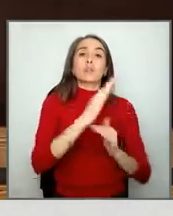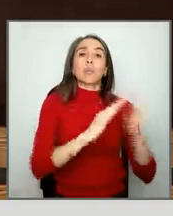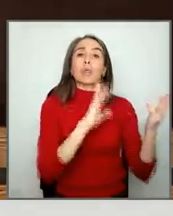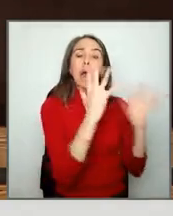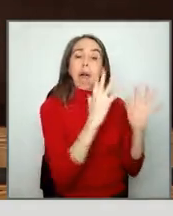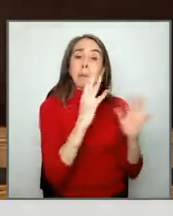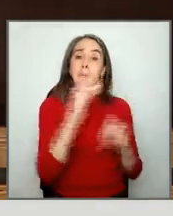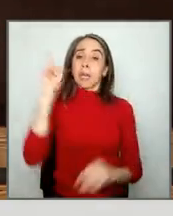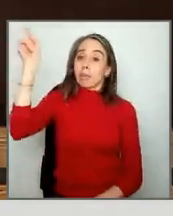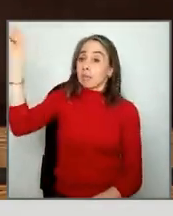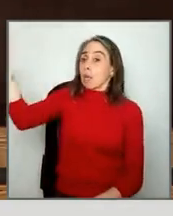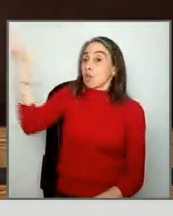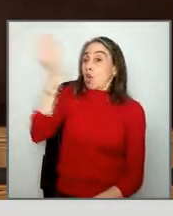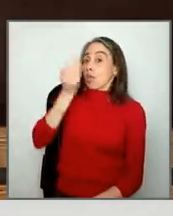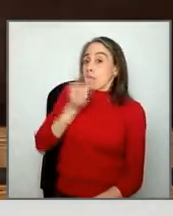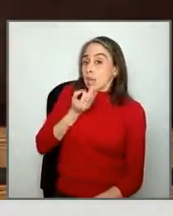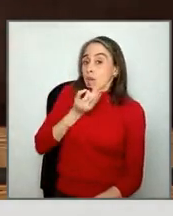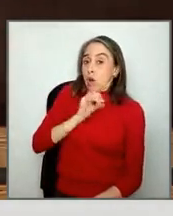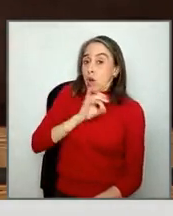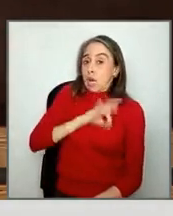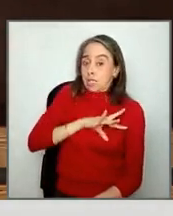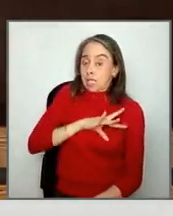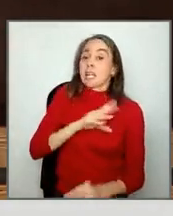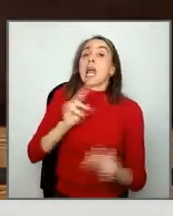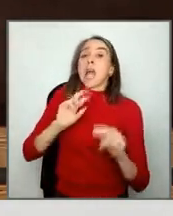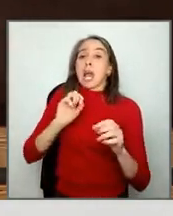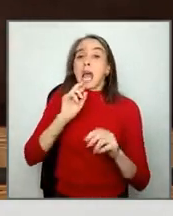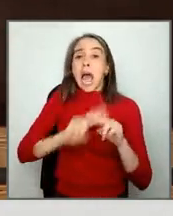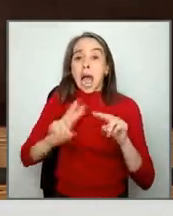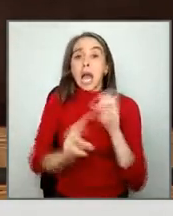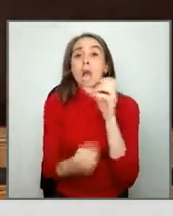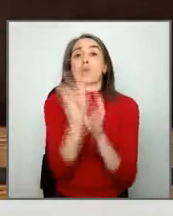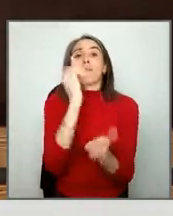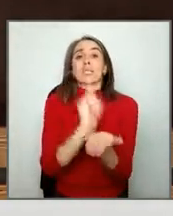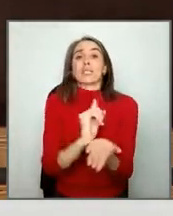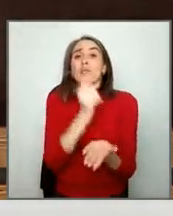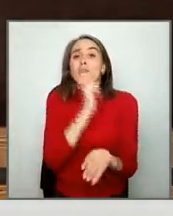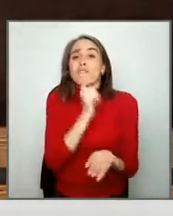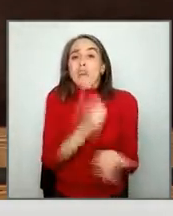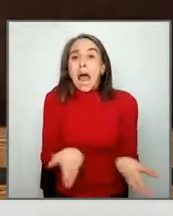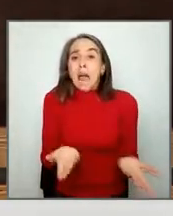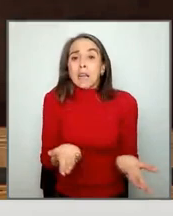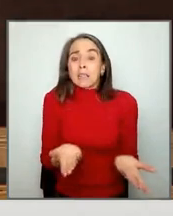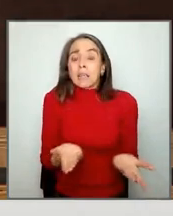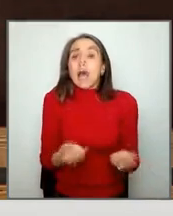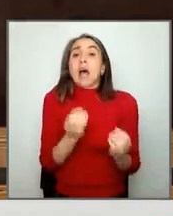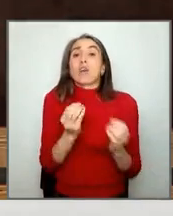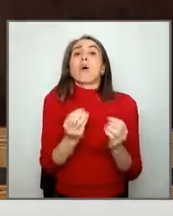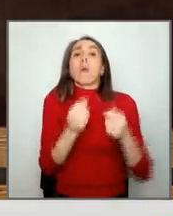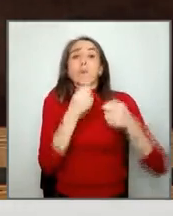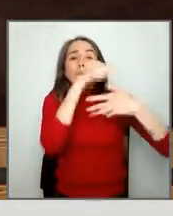recomendó completar esta estructura faltante de nuestro diseño institucional